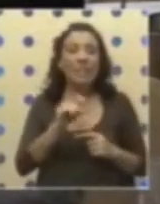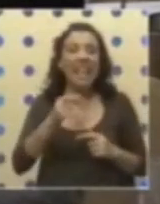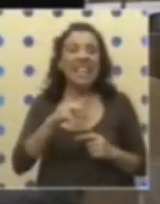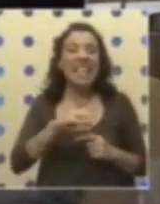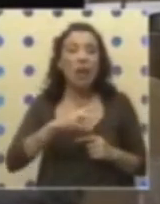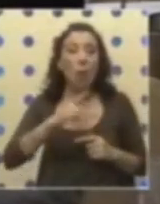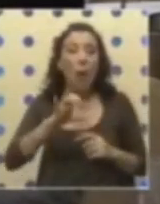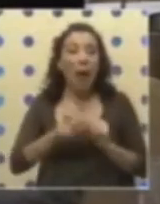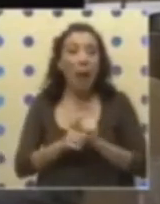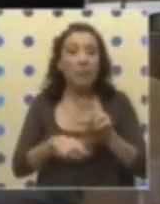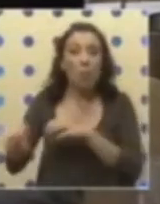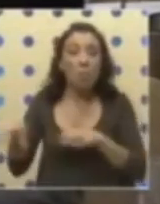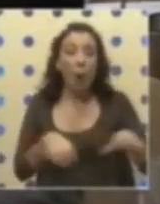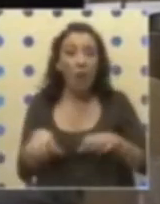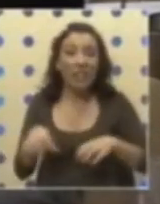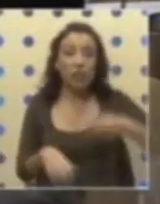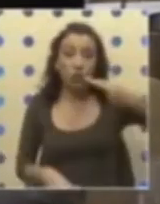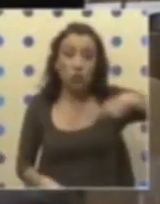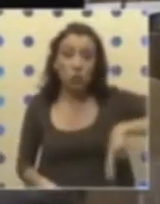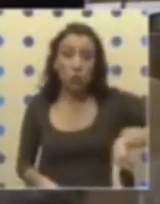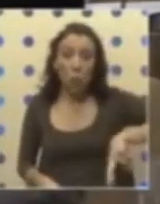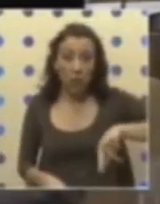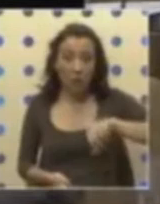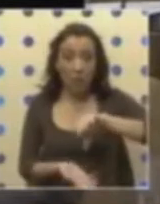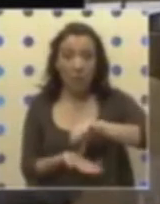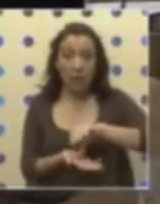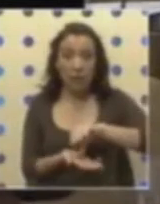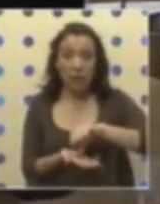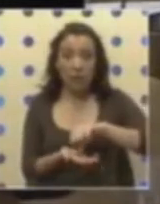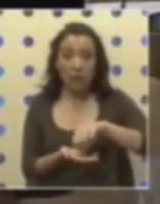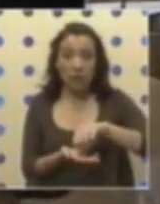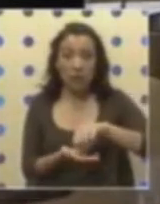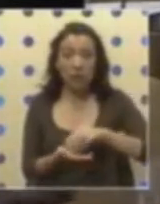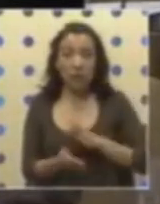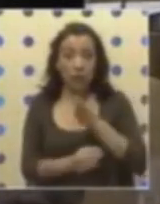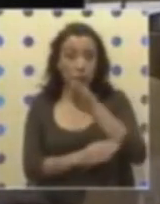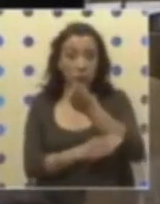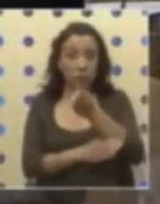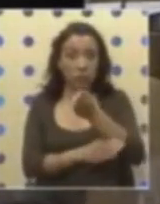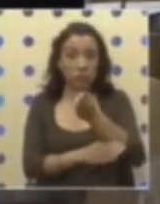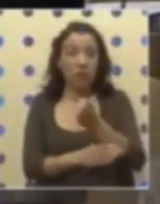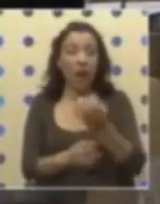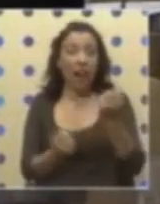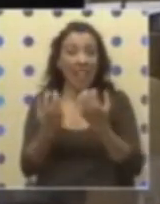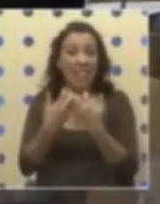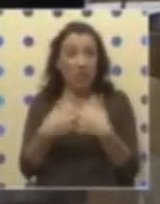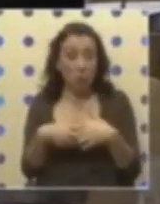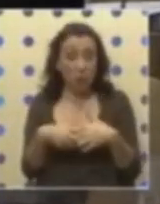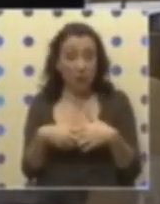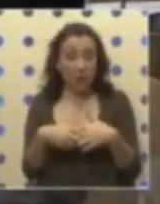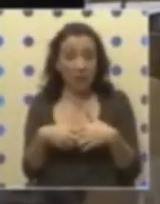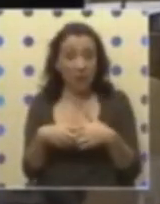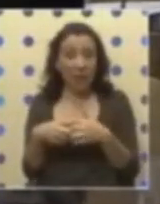iniciado una movilización en el sur del país, en que han ido a a presentarse ante la industria, a una de las